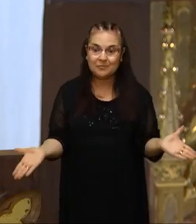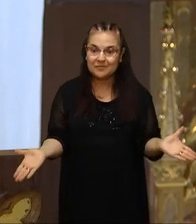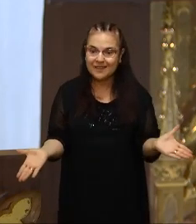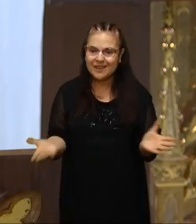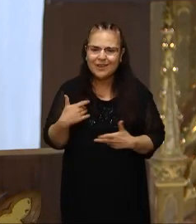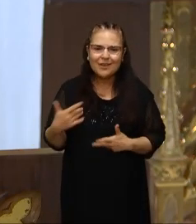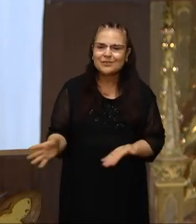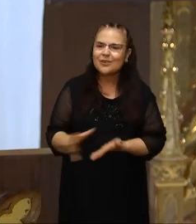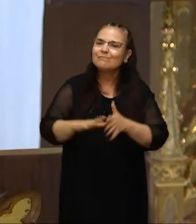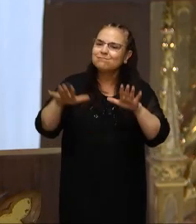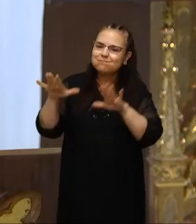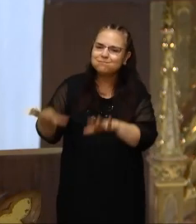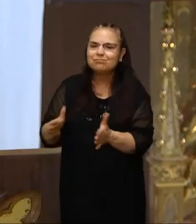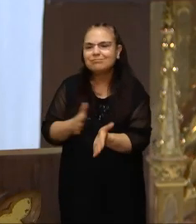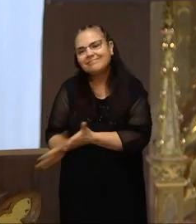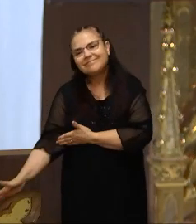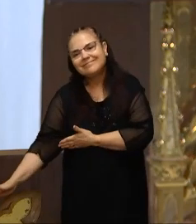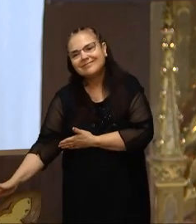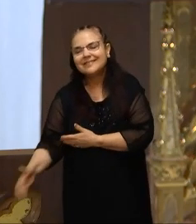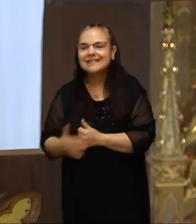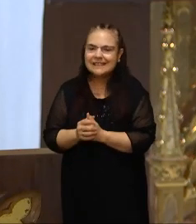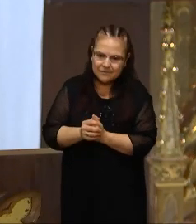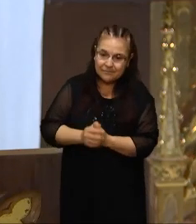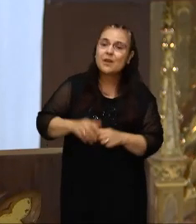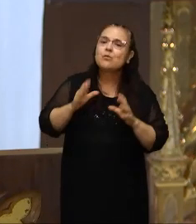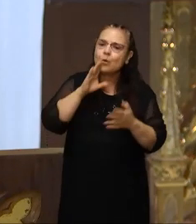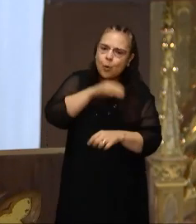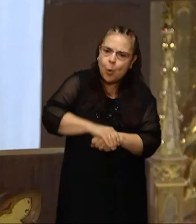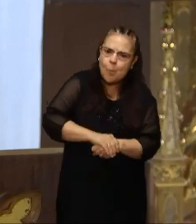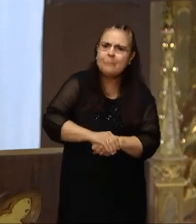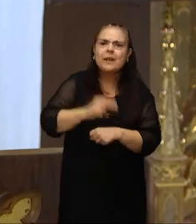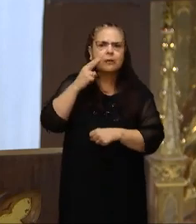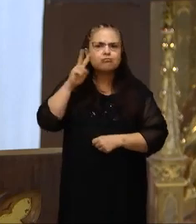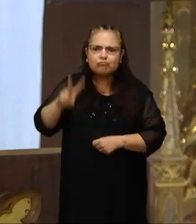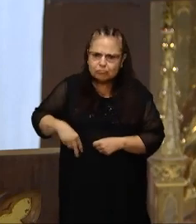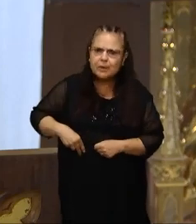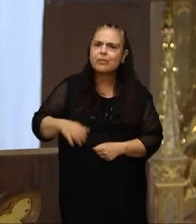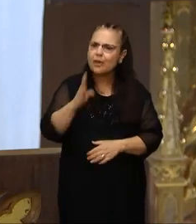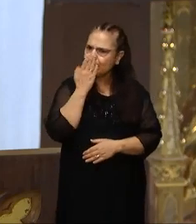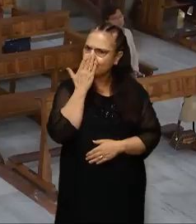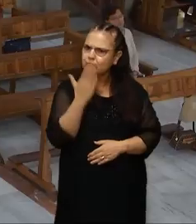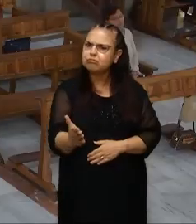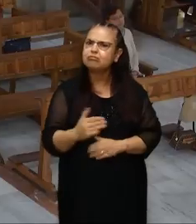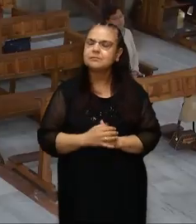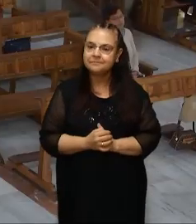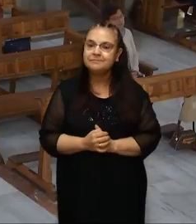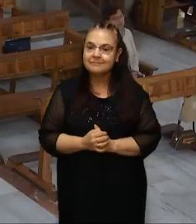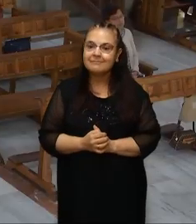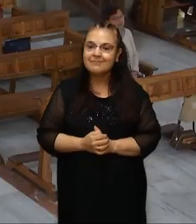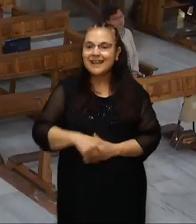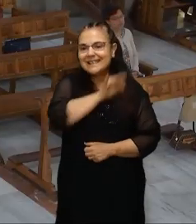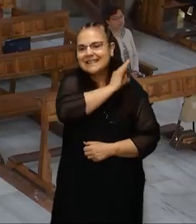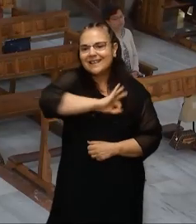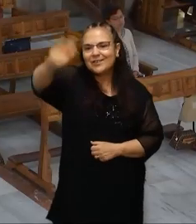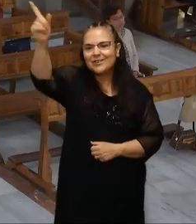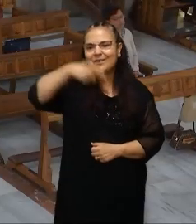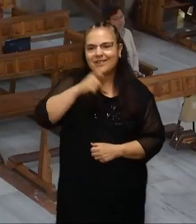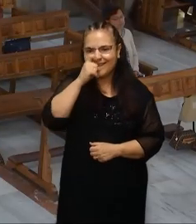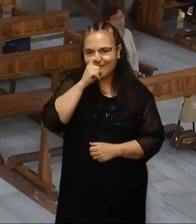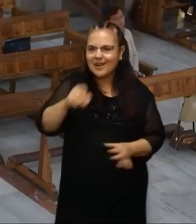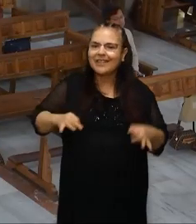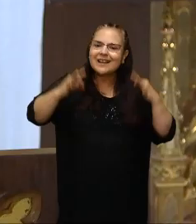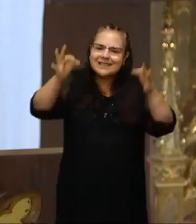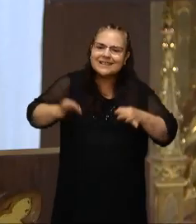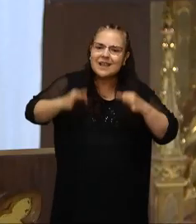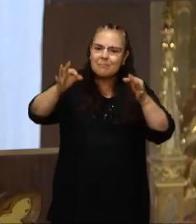Son estables para siempre jamás. Se han de cumplir con verdad y rectitud. El Señor recuerda